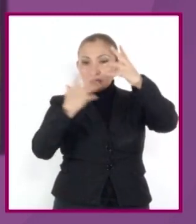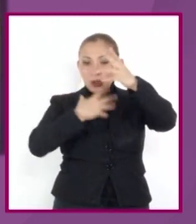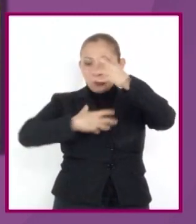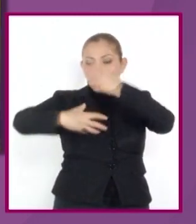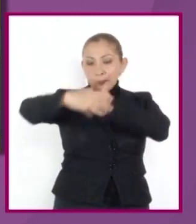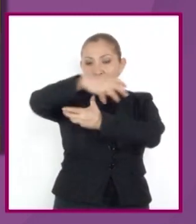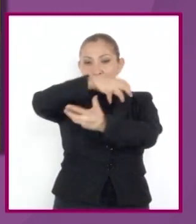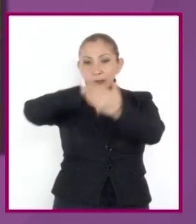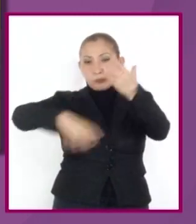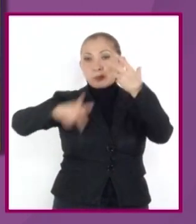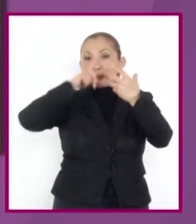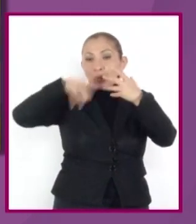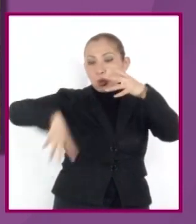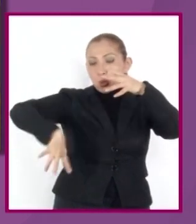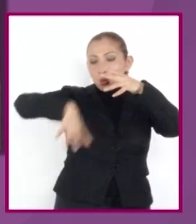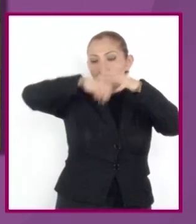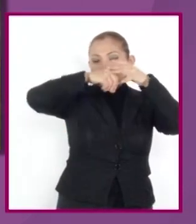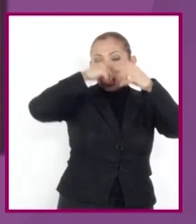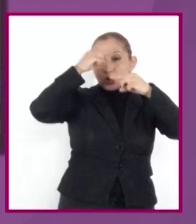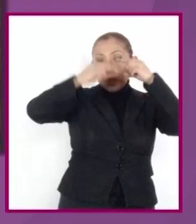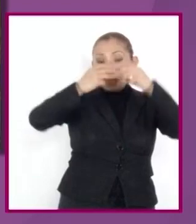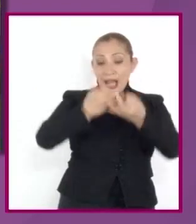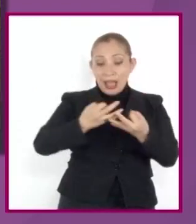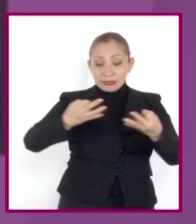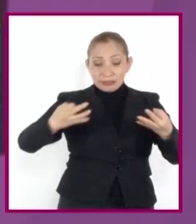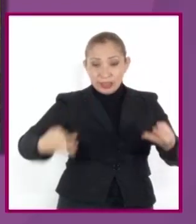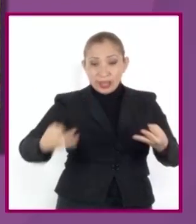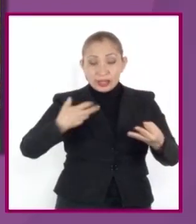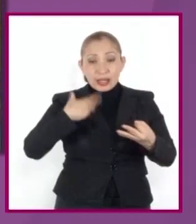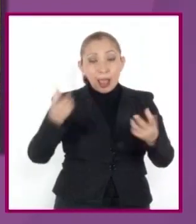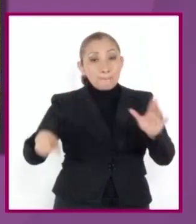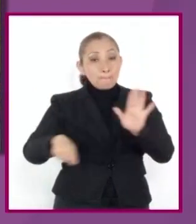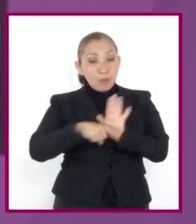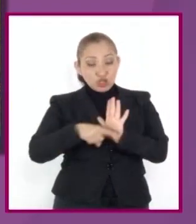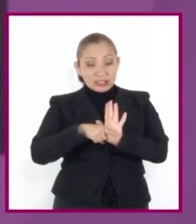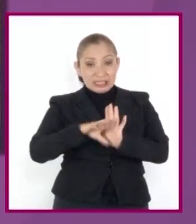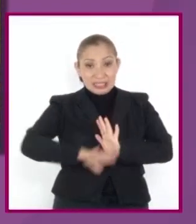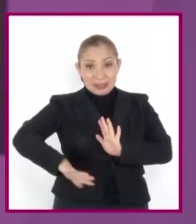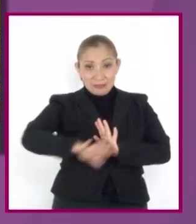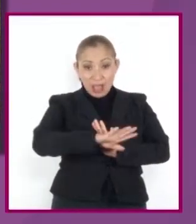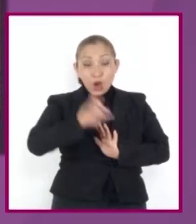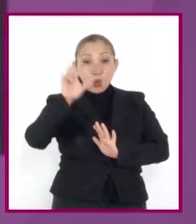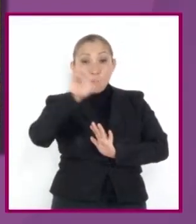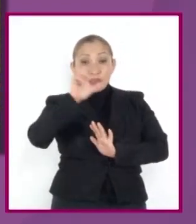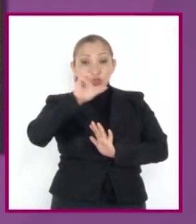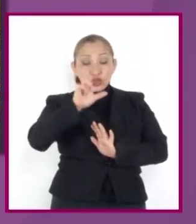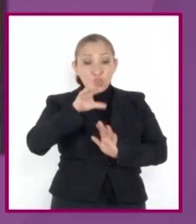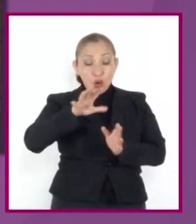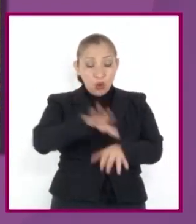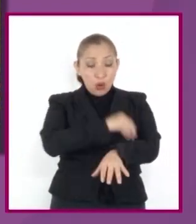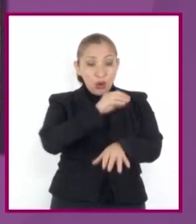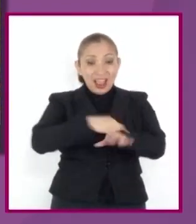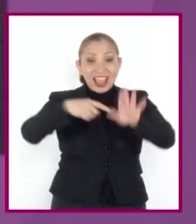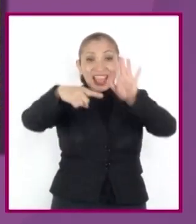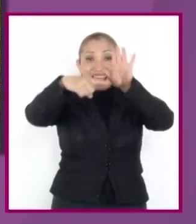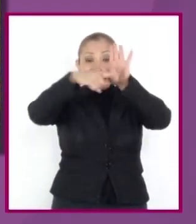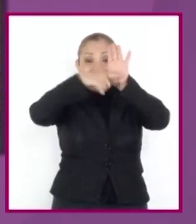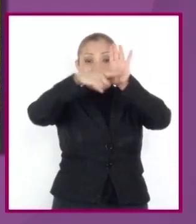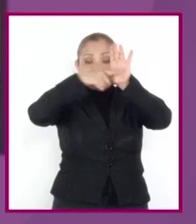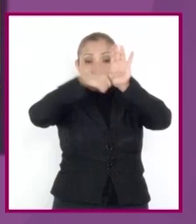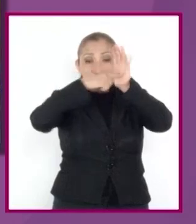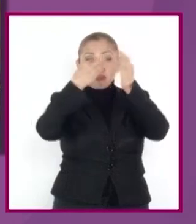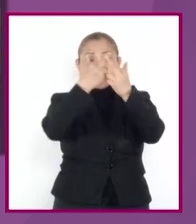campo eléctrico de atracción entre la nube y la Tierra que tiene carga positiva. Cuando las cargas eléctricas negativas en la nube